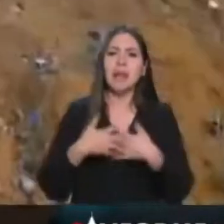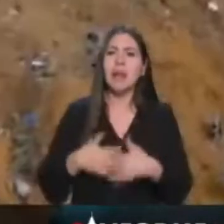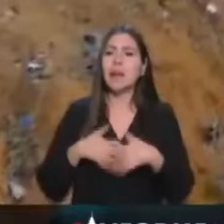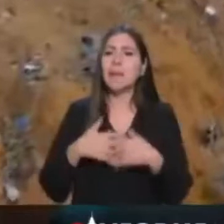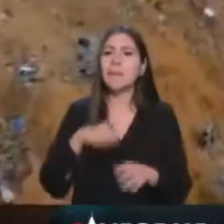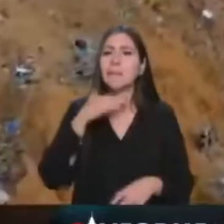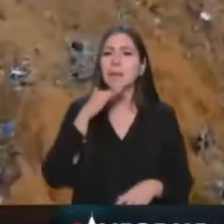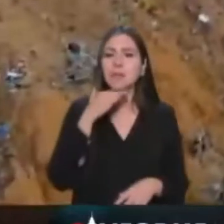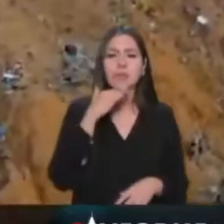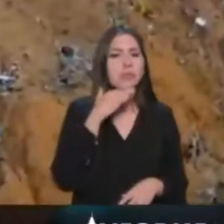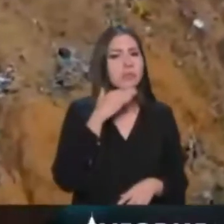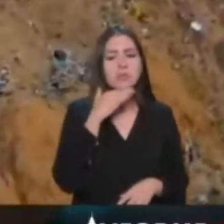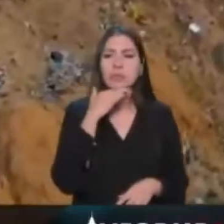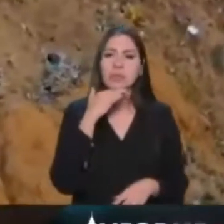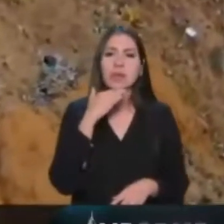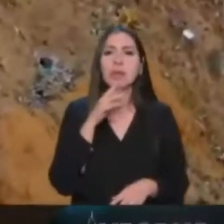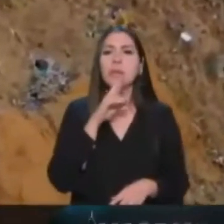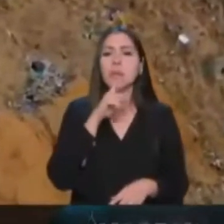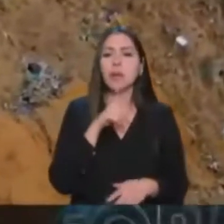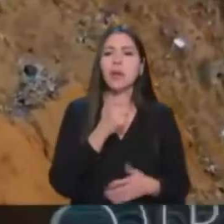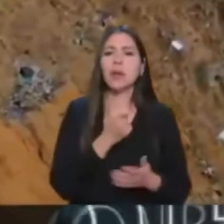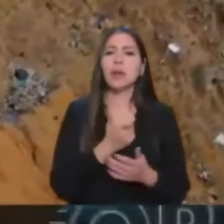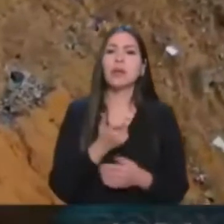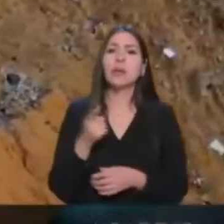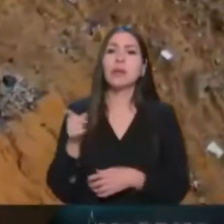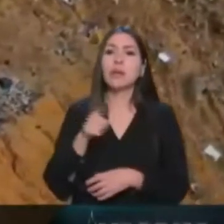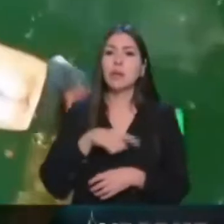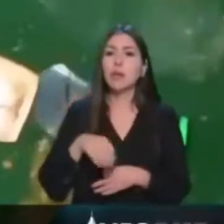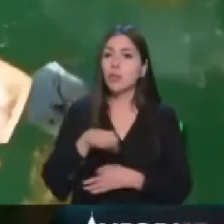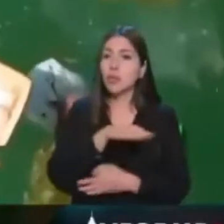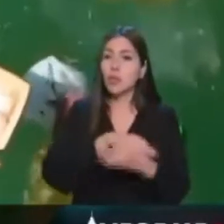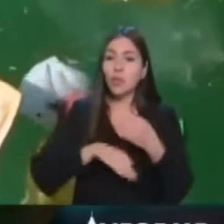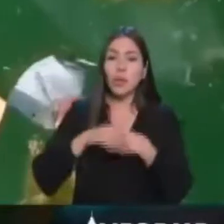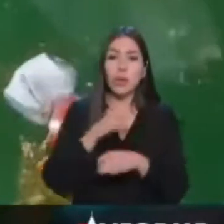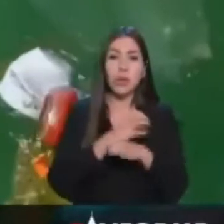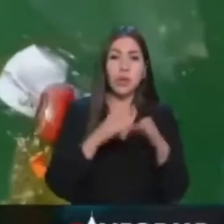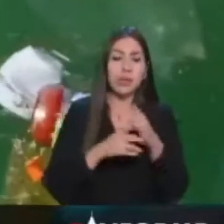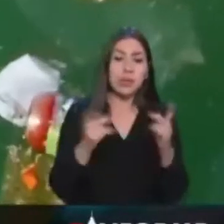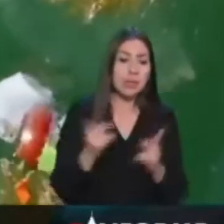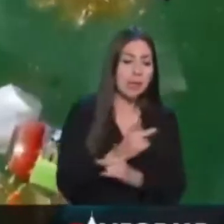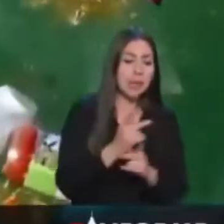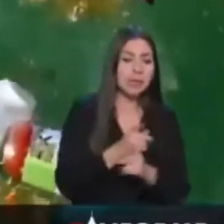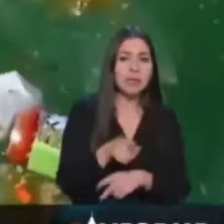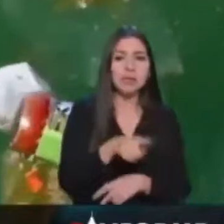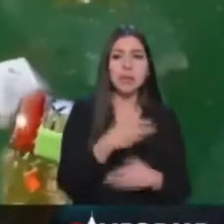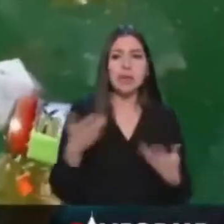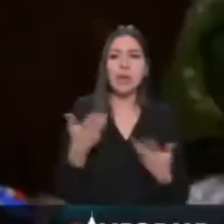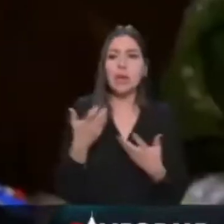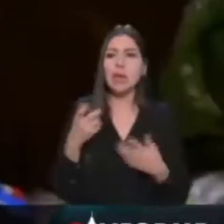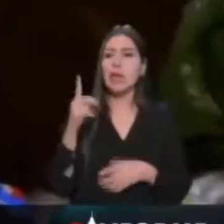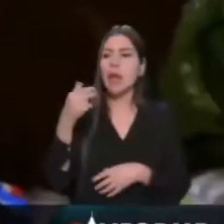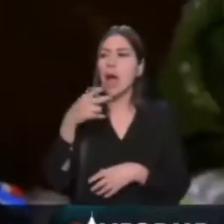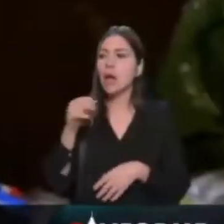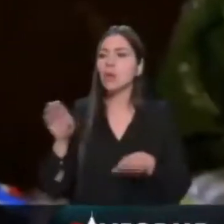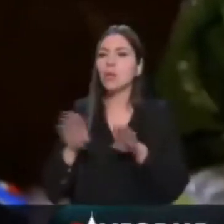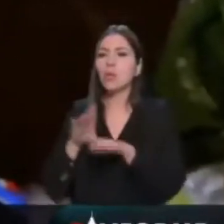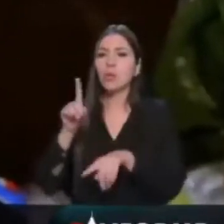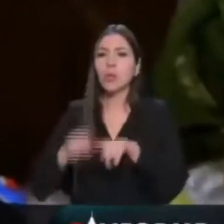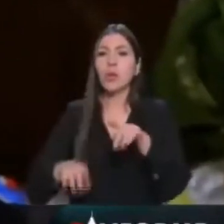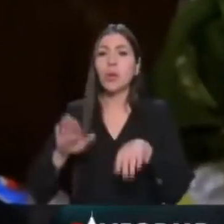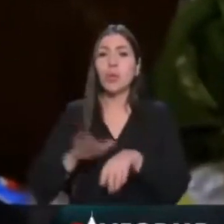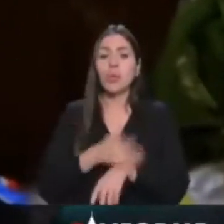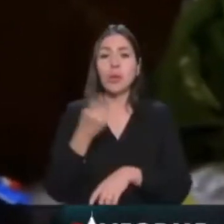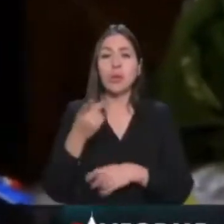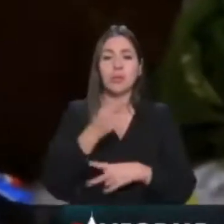plástica, sino pagar las consecuencias de todo ello, porque todo esto ha generado verdaderos